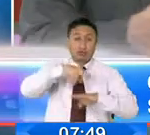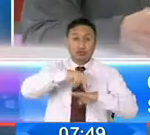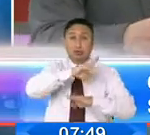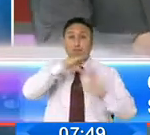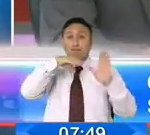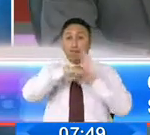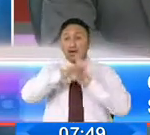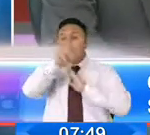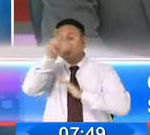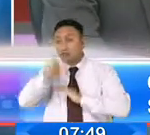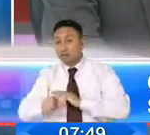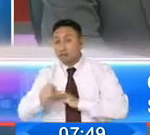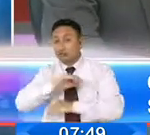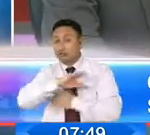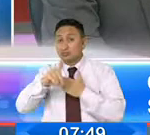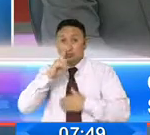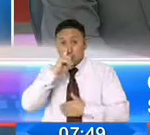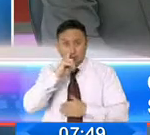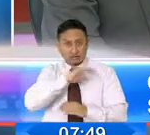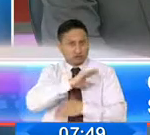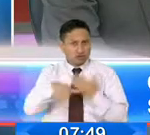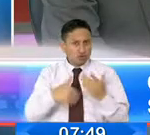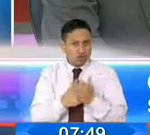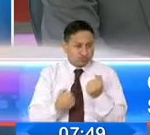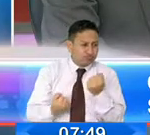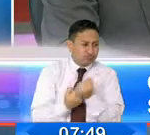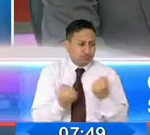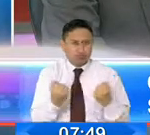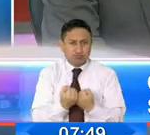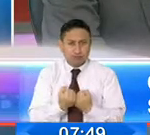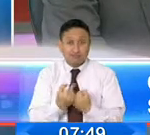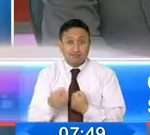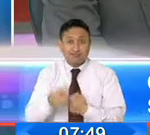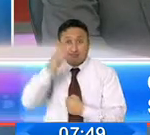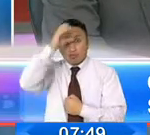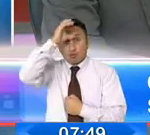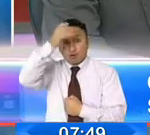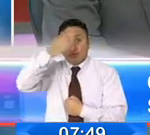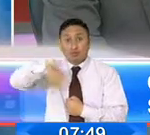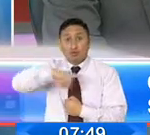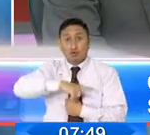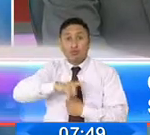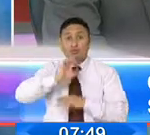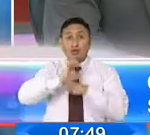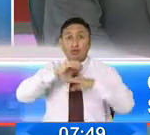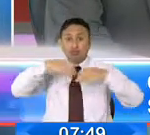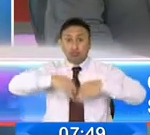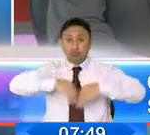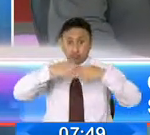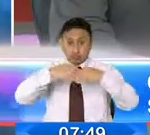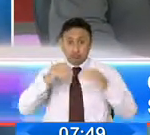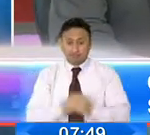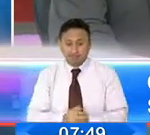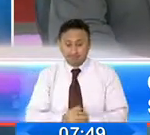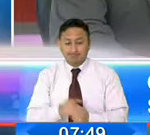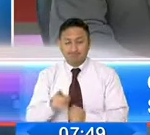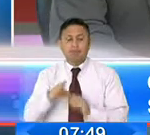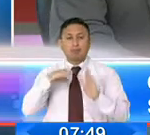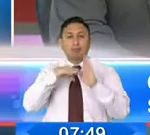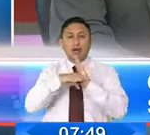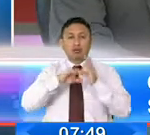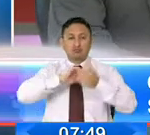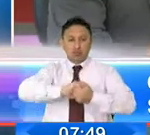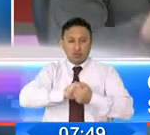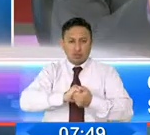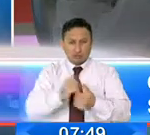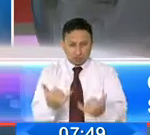los empresarios, los trabajadores, ese es el concepto de enfocar la salida del país. Por eso la banca solidaria que se necesita